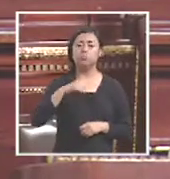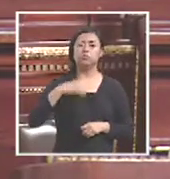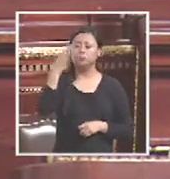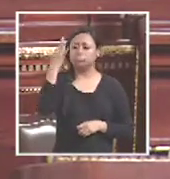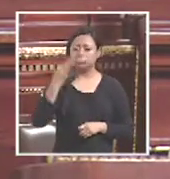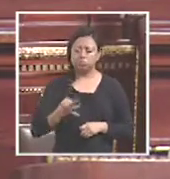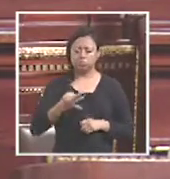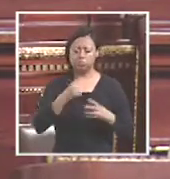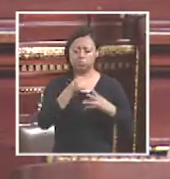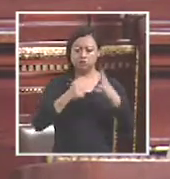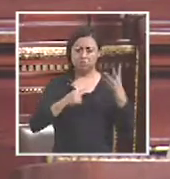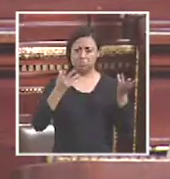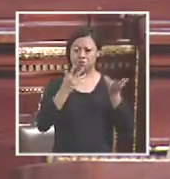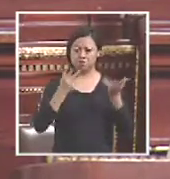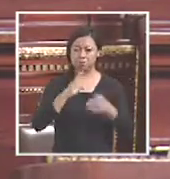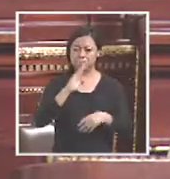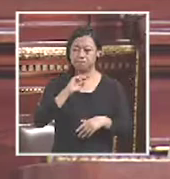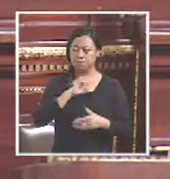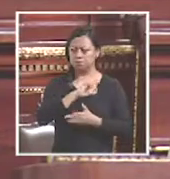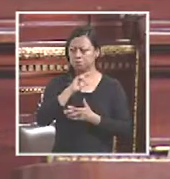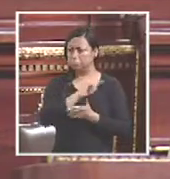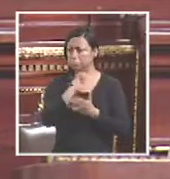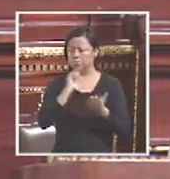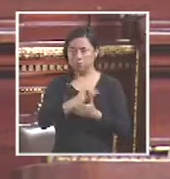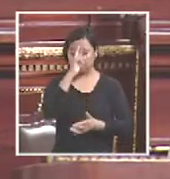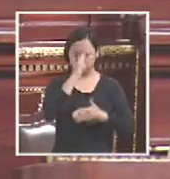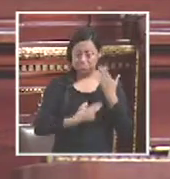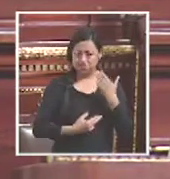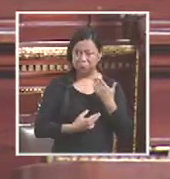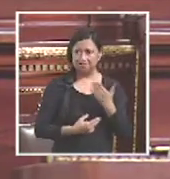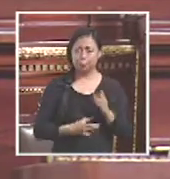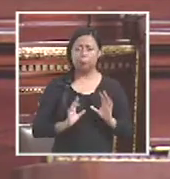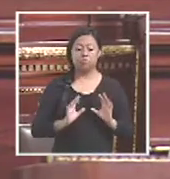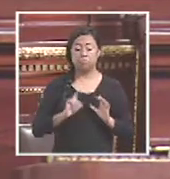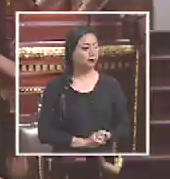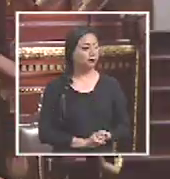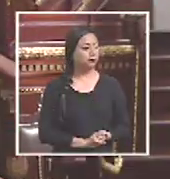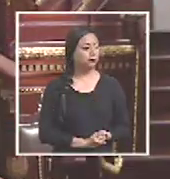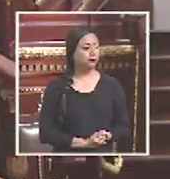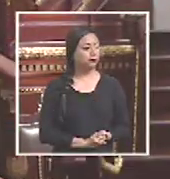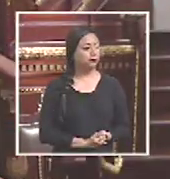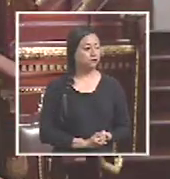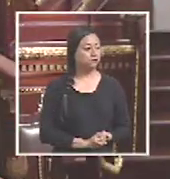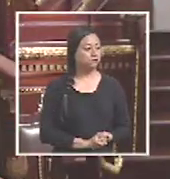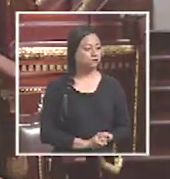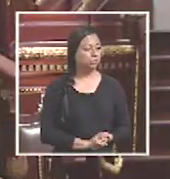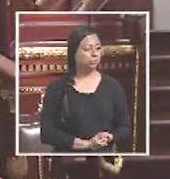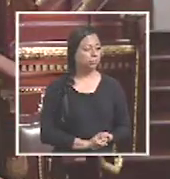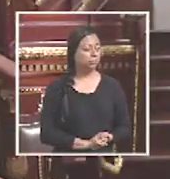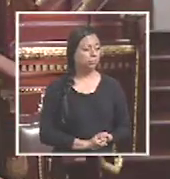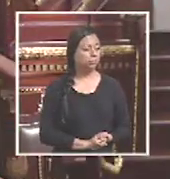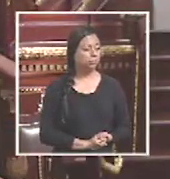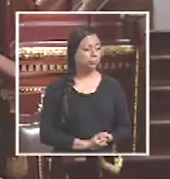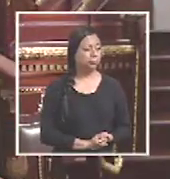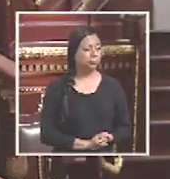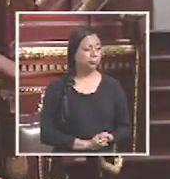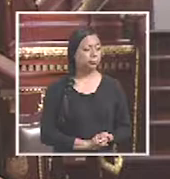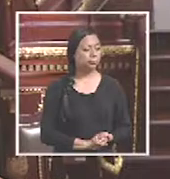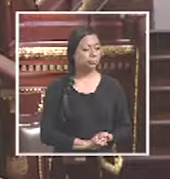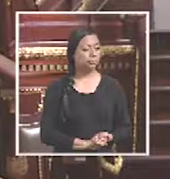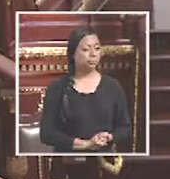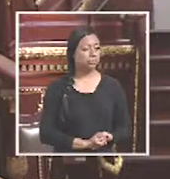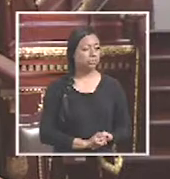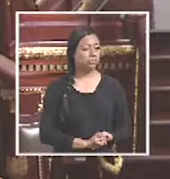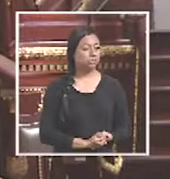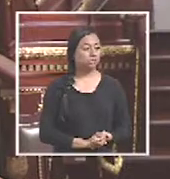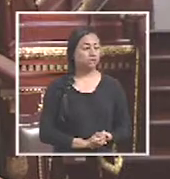actos indebidos, vengan de donde vengan y caiga quien caiga. El diputado Ricardo Ruiz propuso además que los